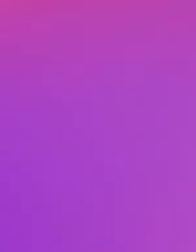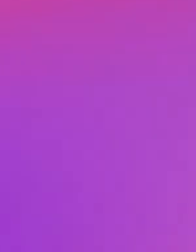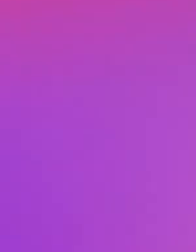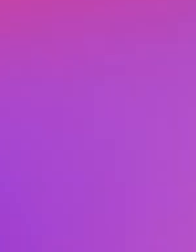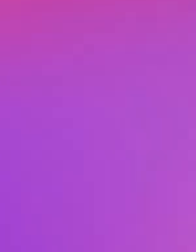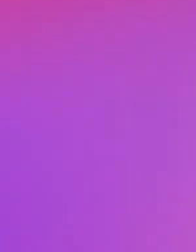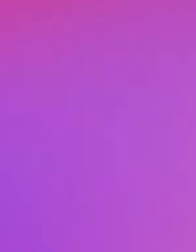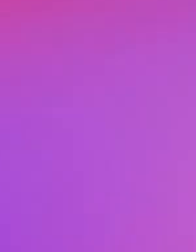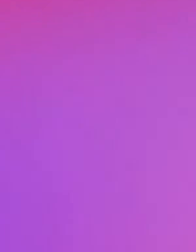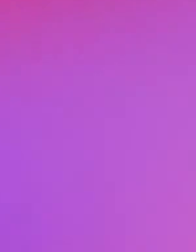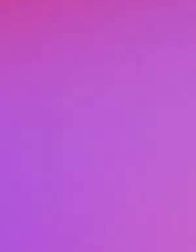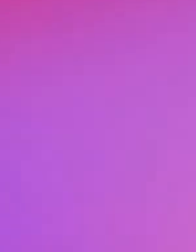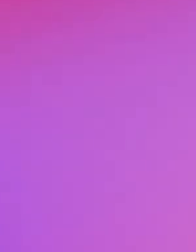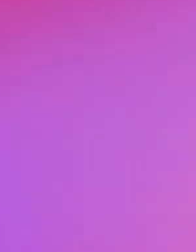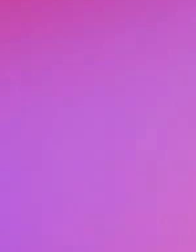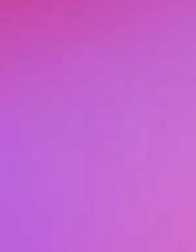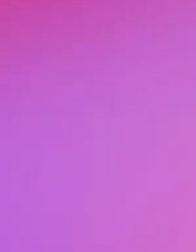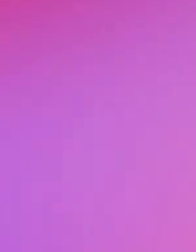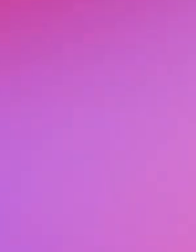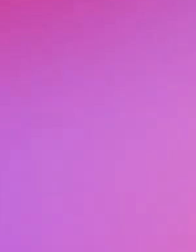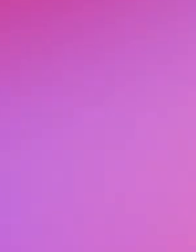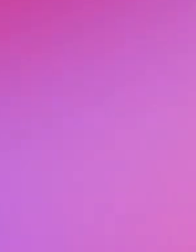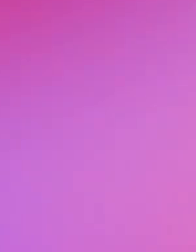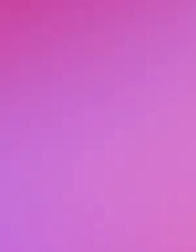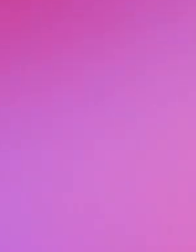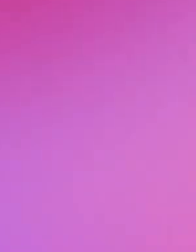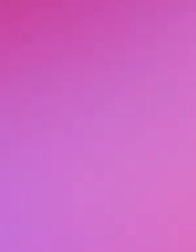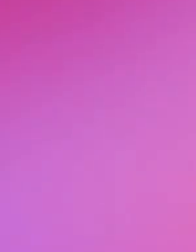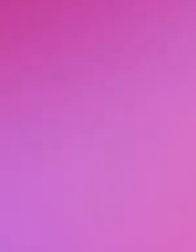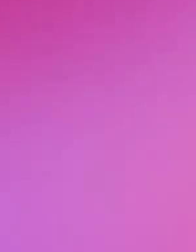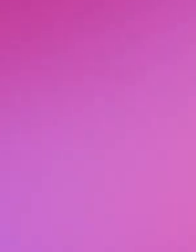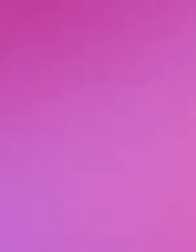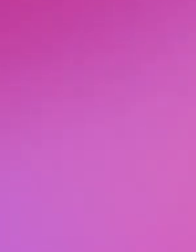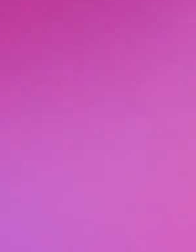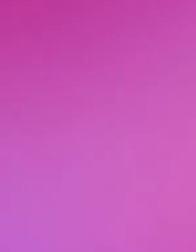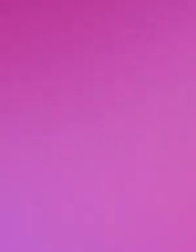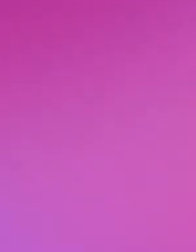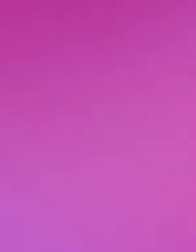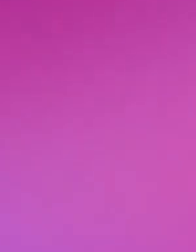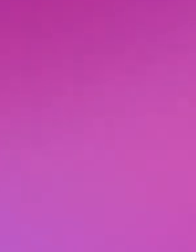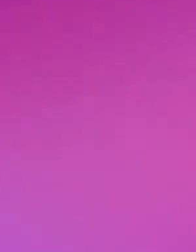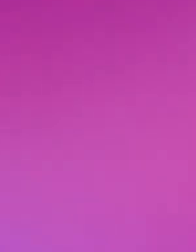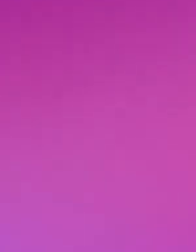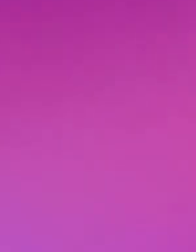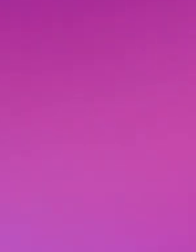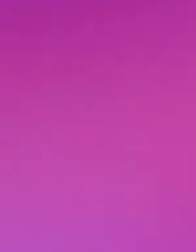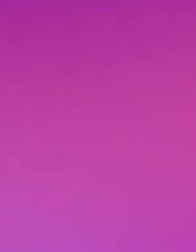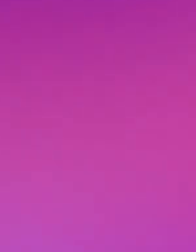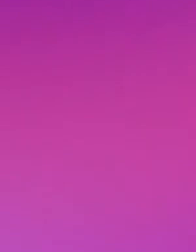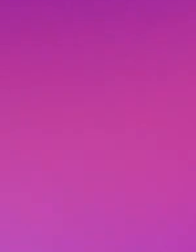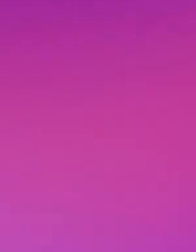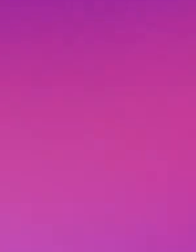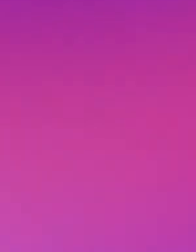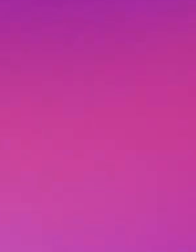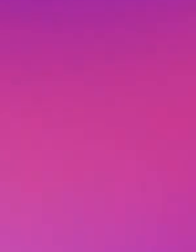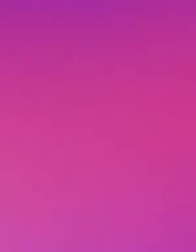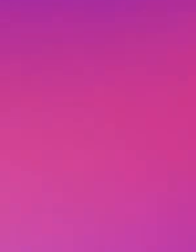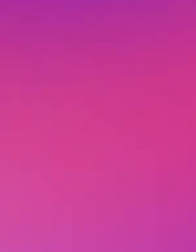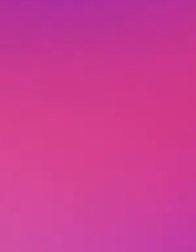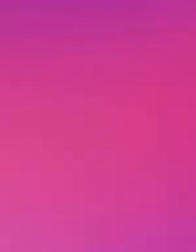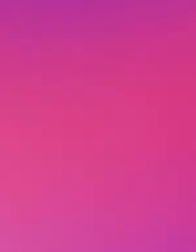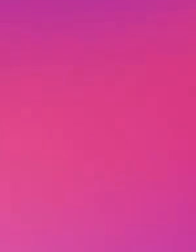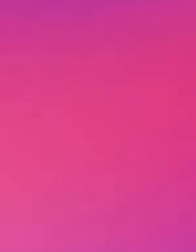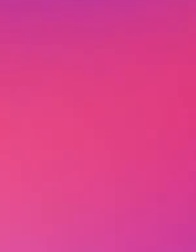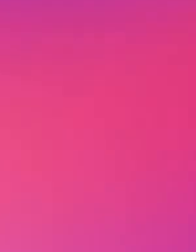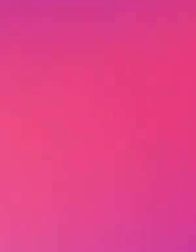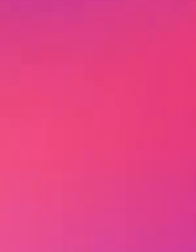Si tienes dudas o necesitas ayuda, llama al Centro de Apoyo Pedagógico a Distancia. El número de teléfono para secundaria